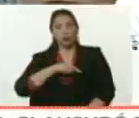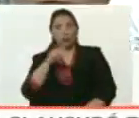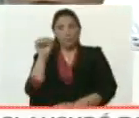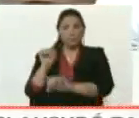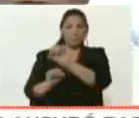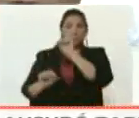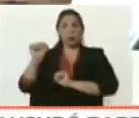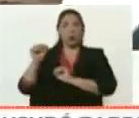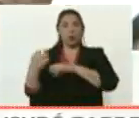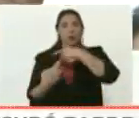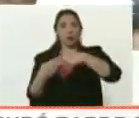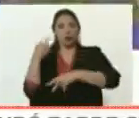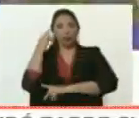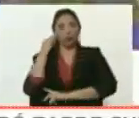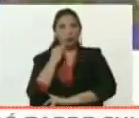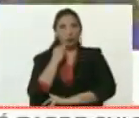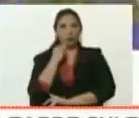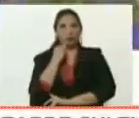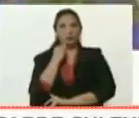la revolución bolivariana.